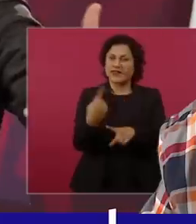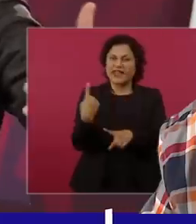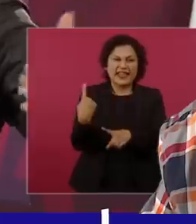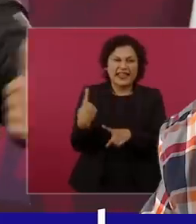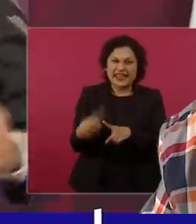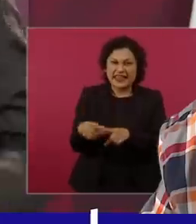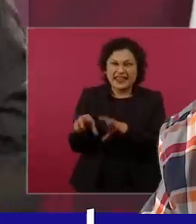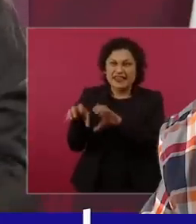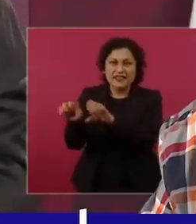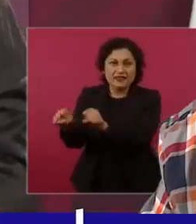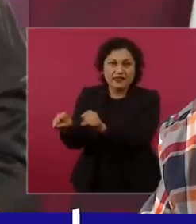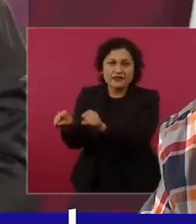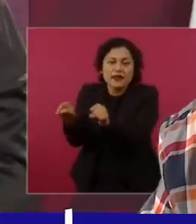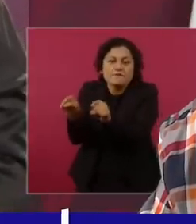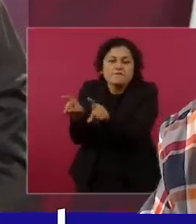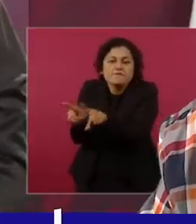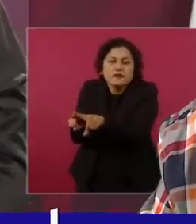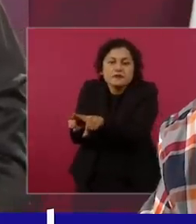guardias.